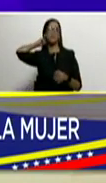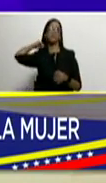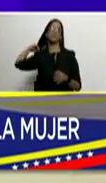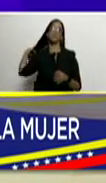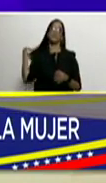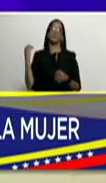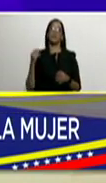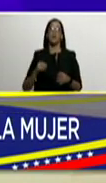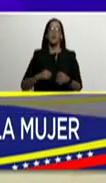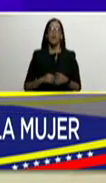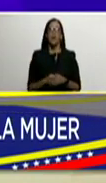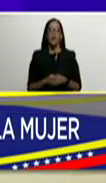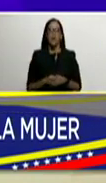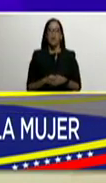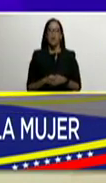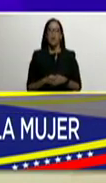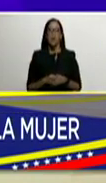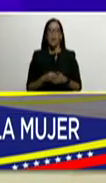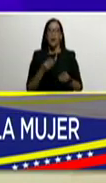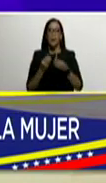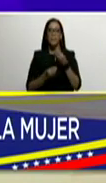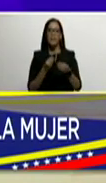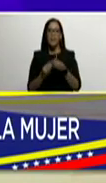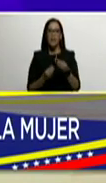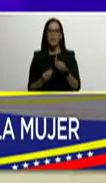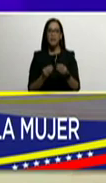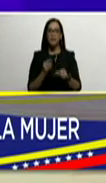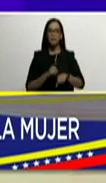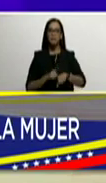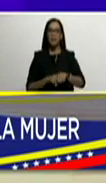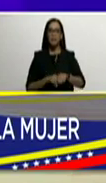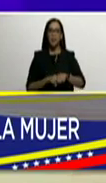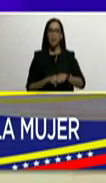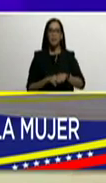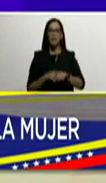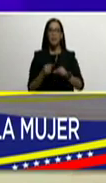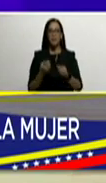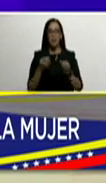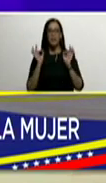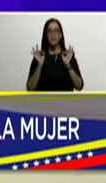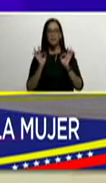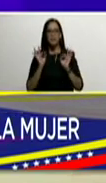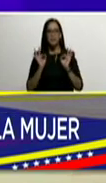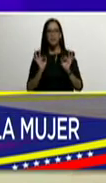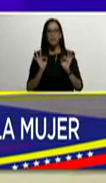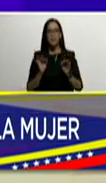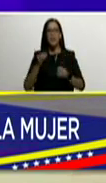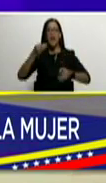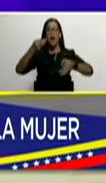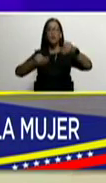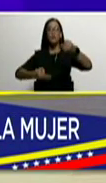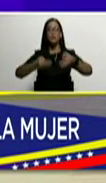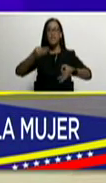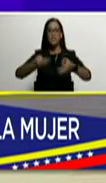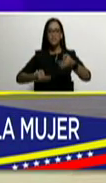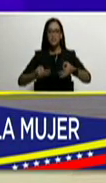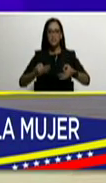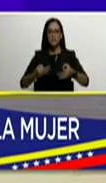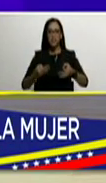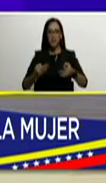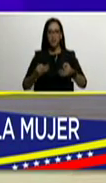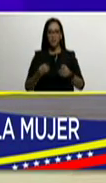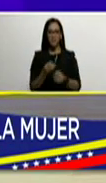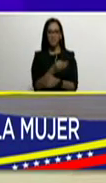aplicada, oportuna, a tiempo, y valga la expresión que voy a decir, la justicia justa,